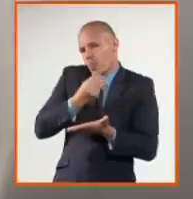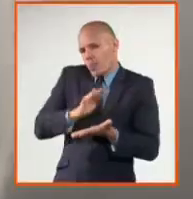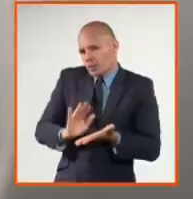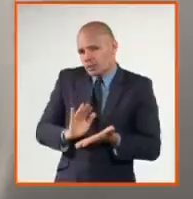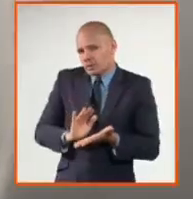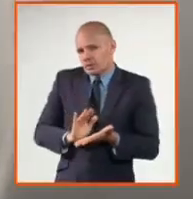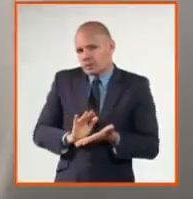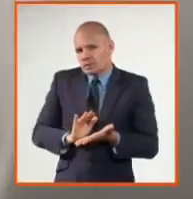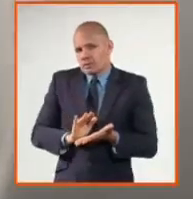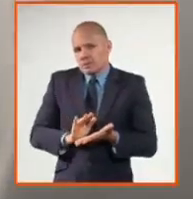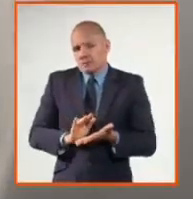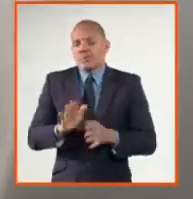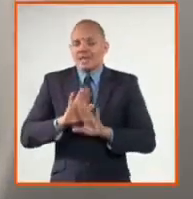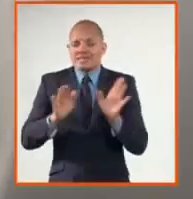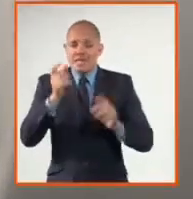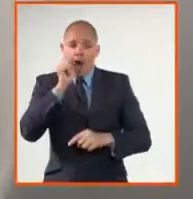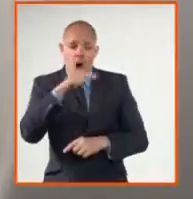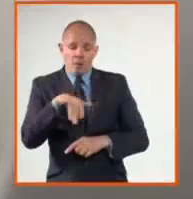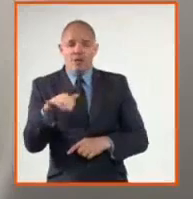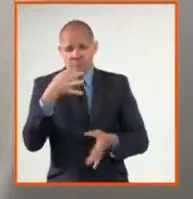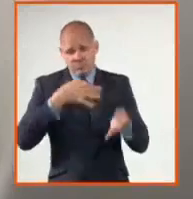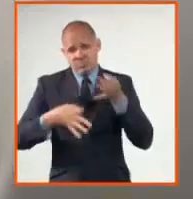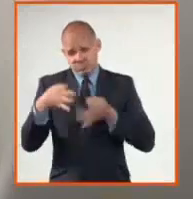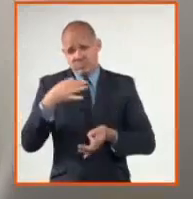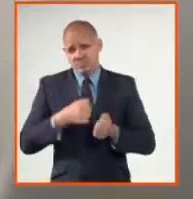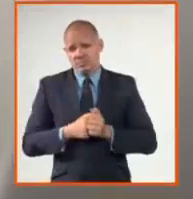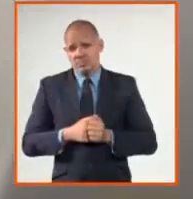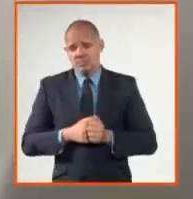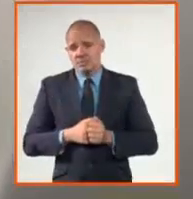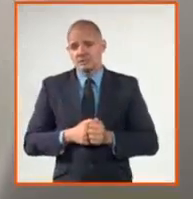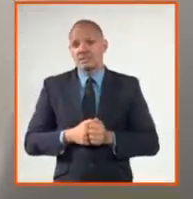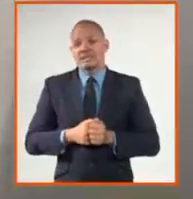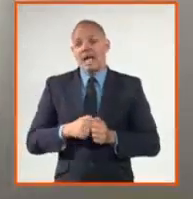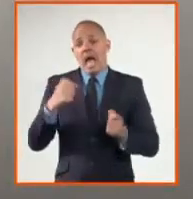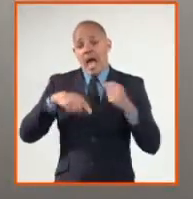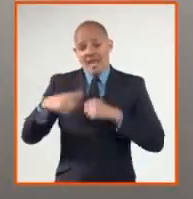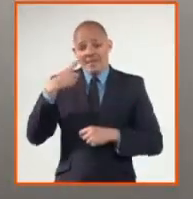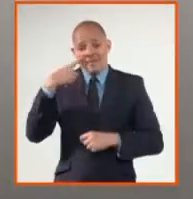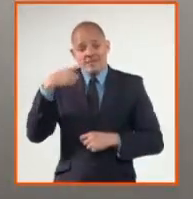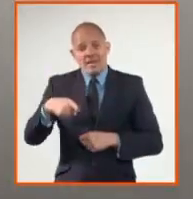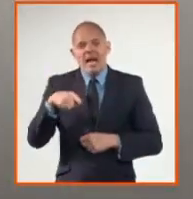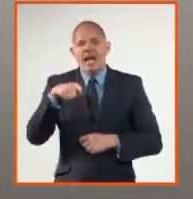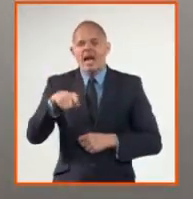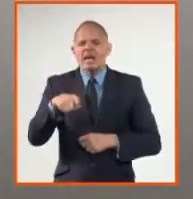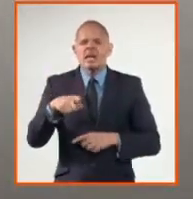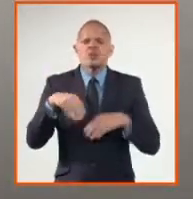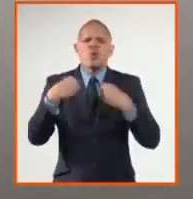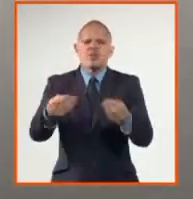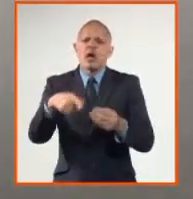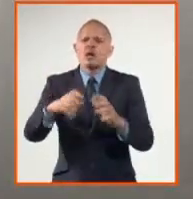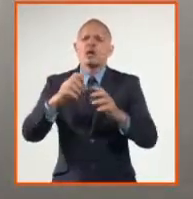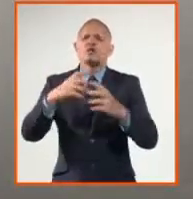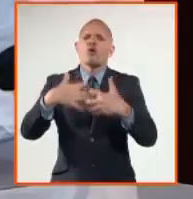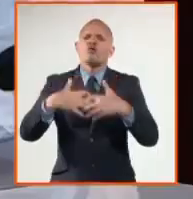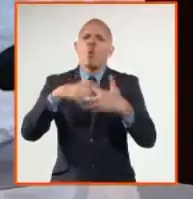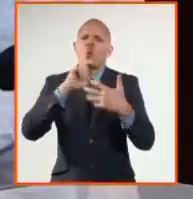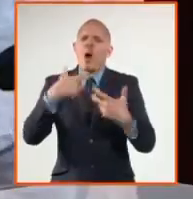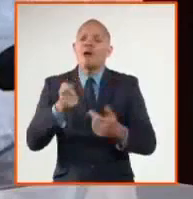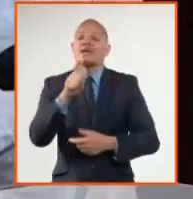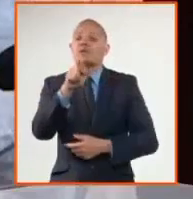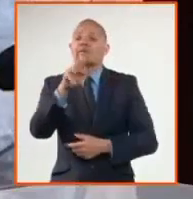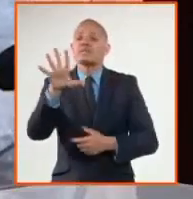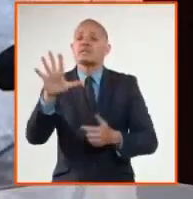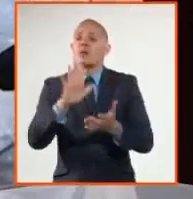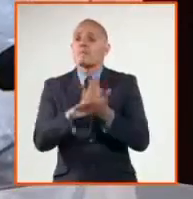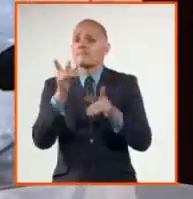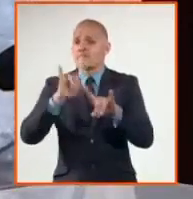calaveritas ministro de casos más agua corresponde a un millón a un millón y tanto de lo que decía cualquier inversión es un bloque